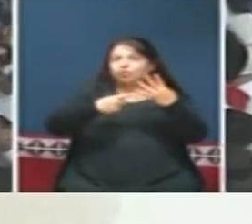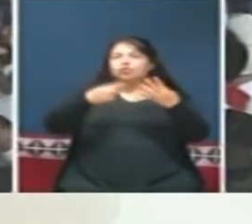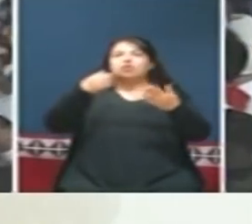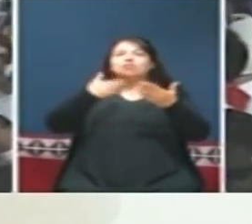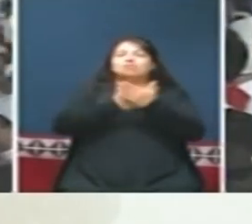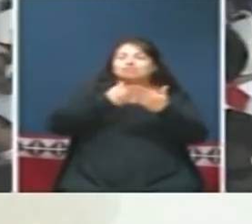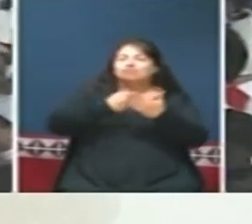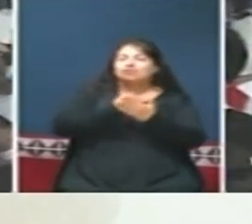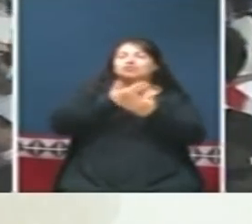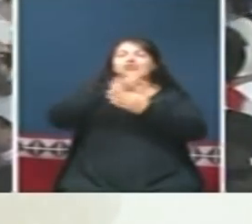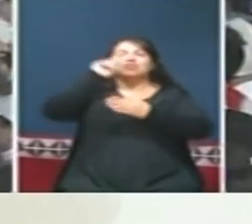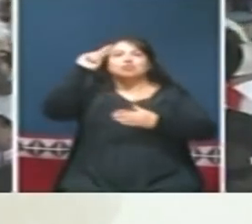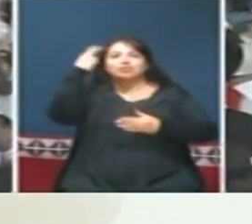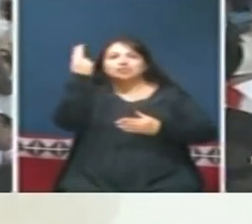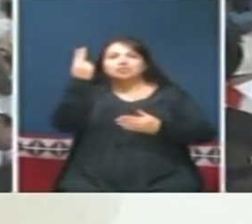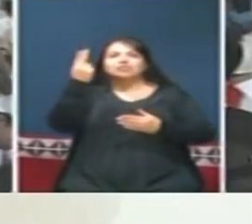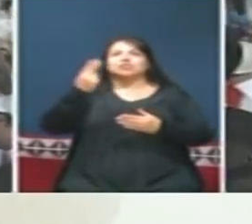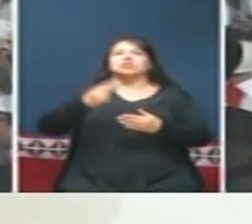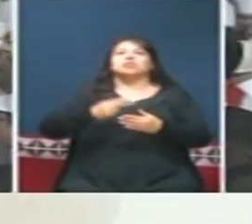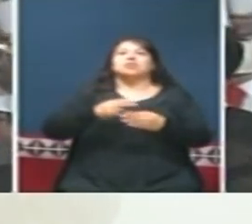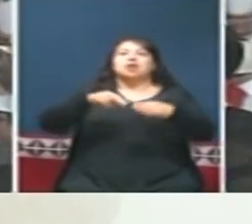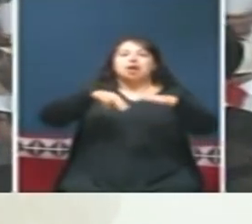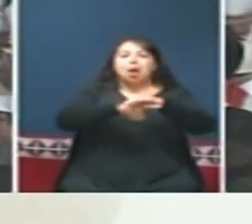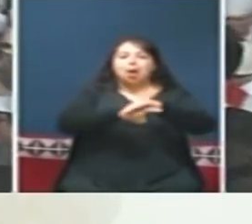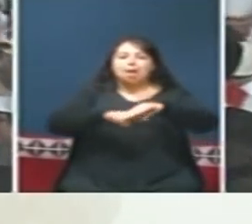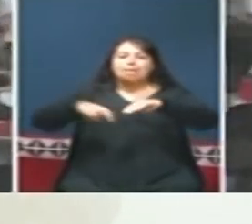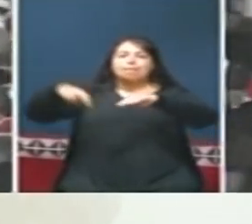Pascua Riojana, alegría del pueblo.